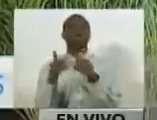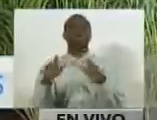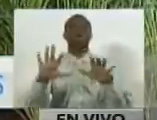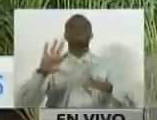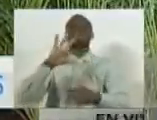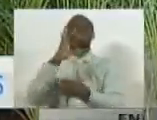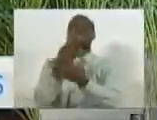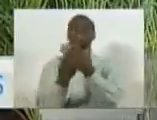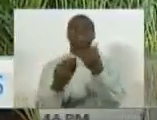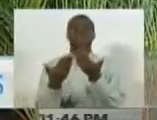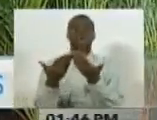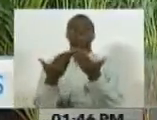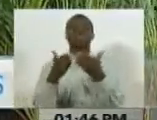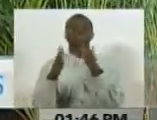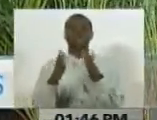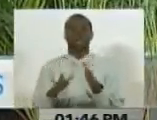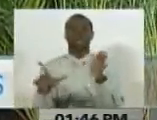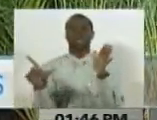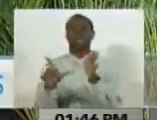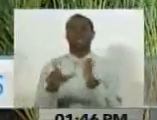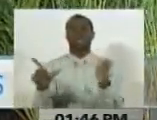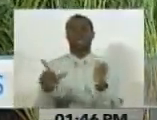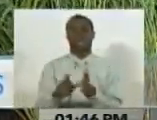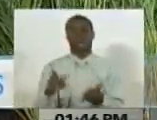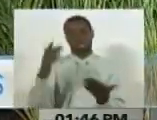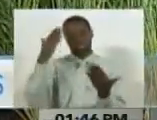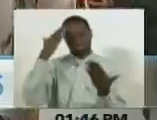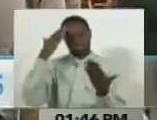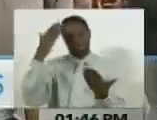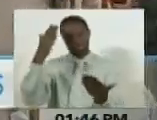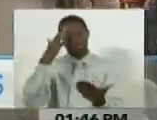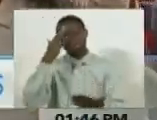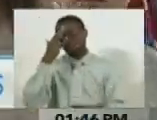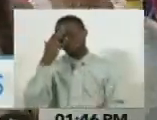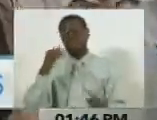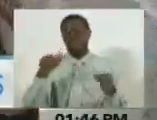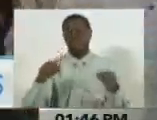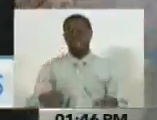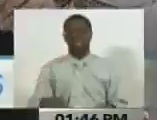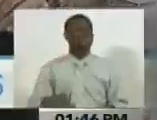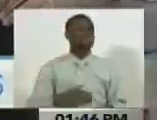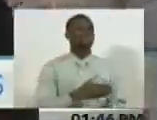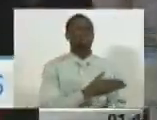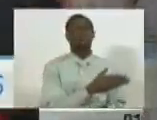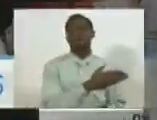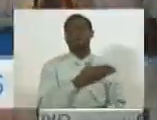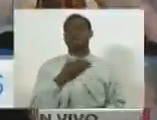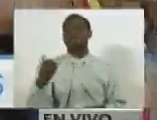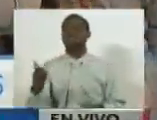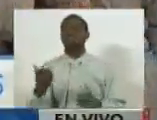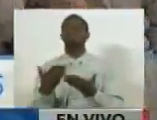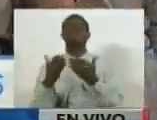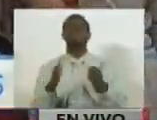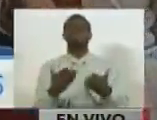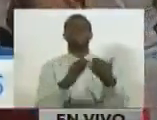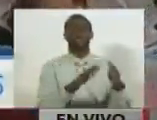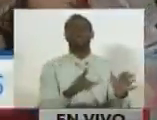de Estudiantes de Educación Media. Y desde aquí a todos los estudiantes de los liceos.